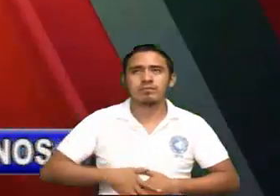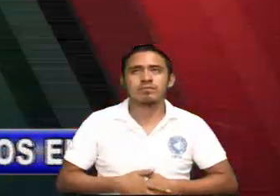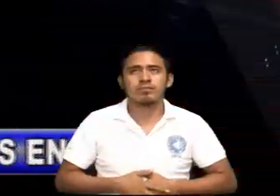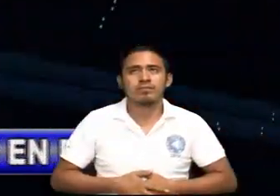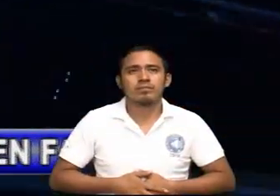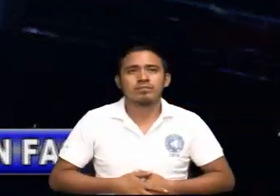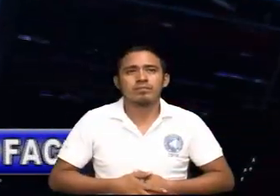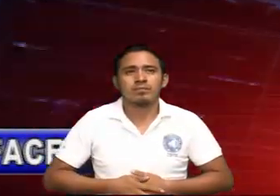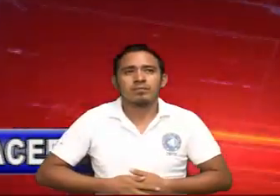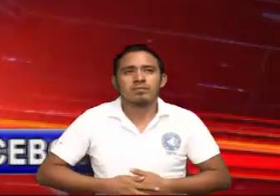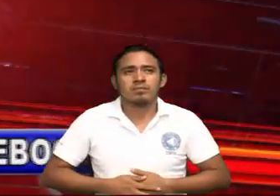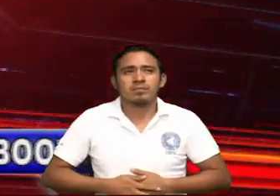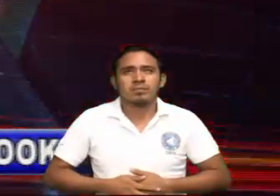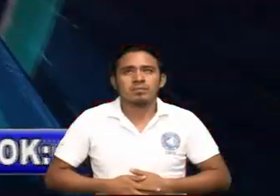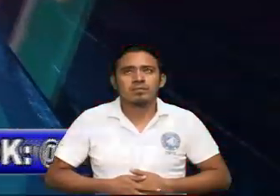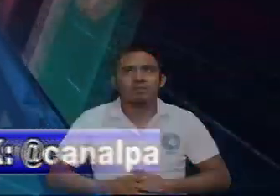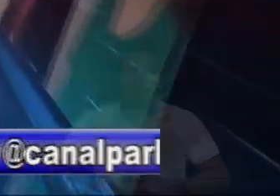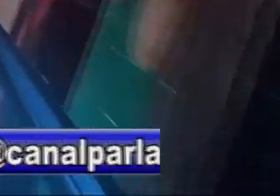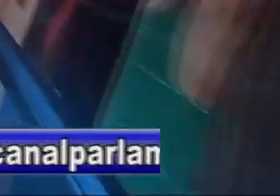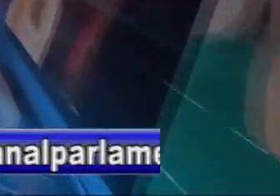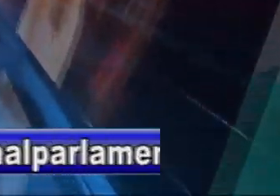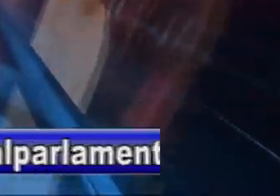Marcia.